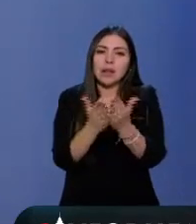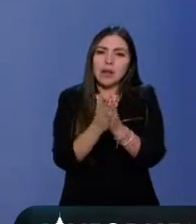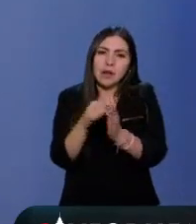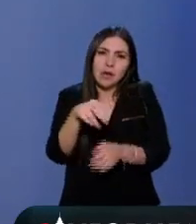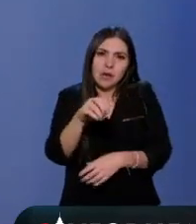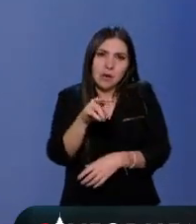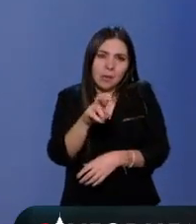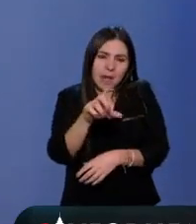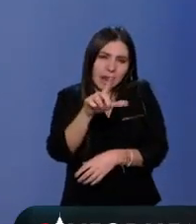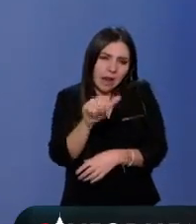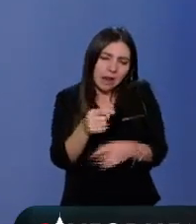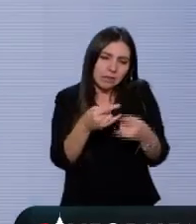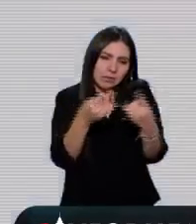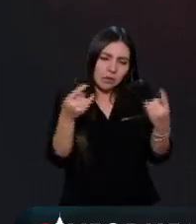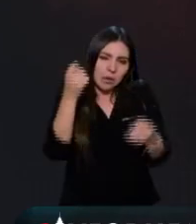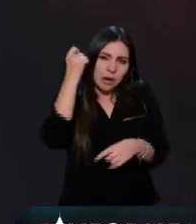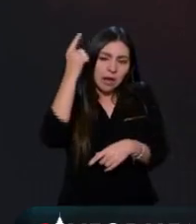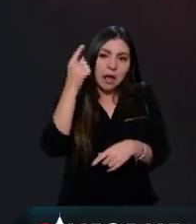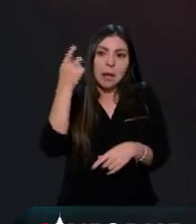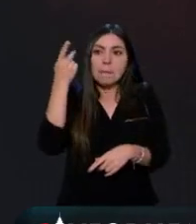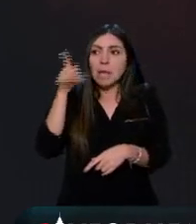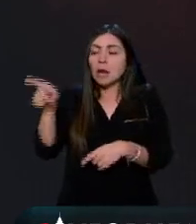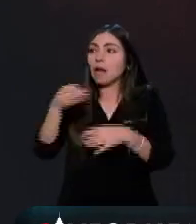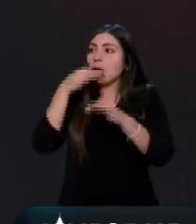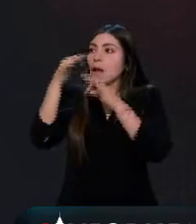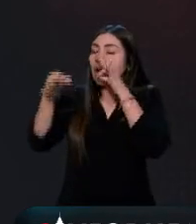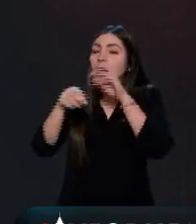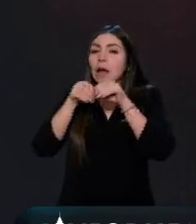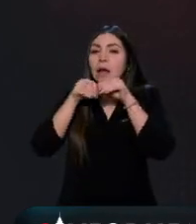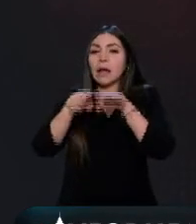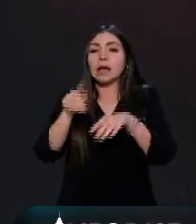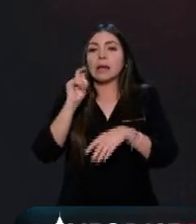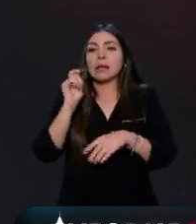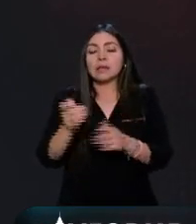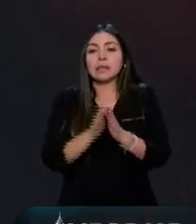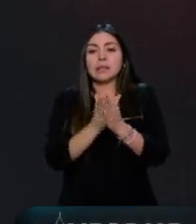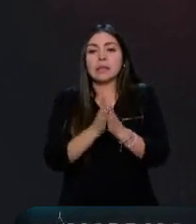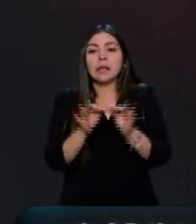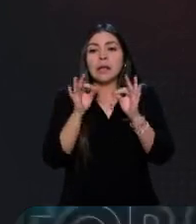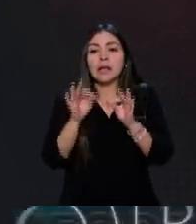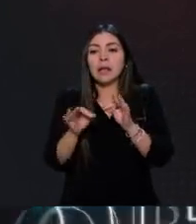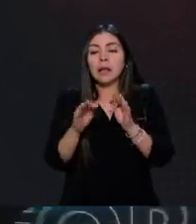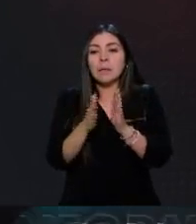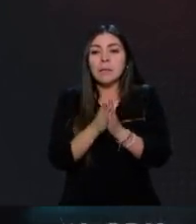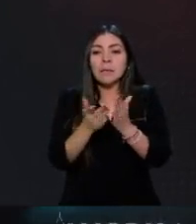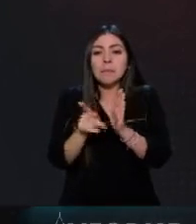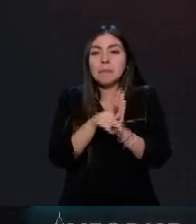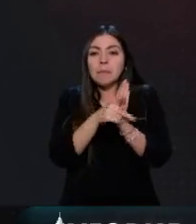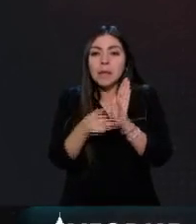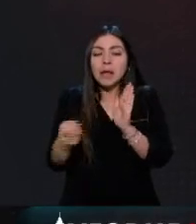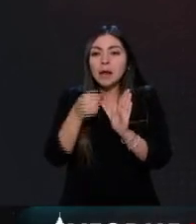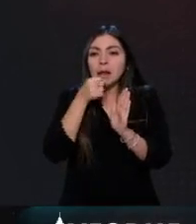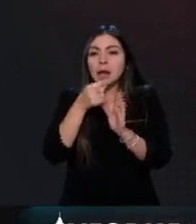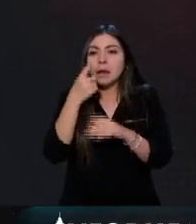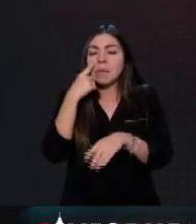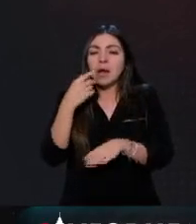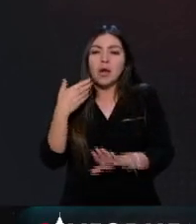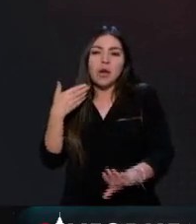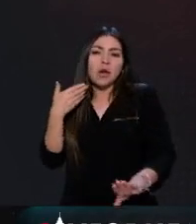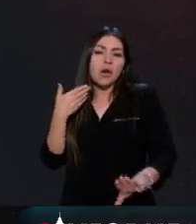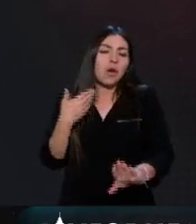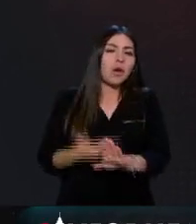novela, no como fue publicitada, claro, que se decía que es una obra periodística que iba a derrumbar